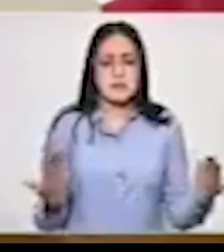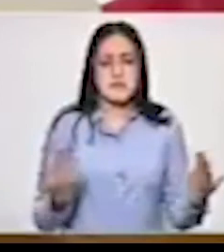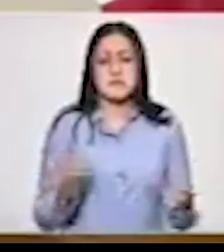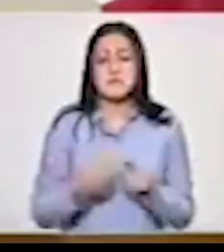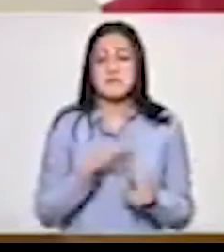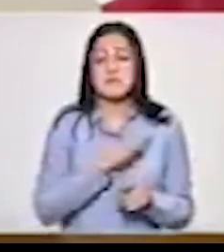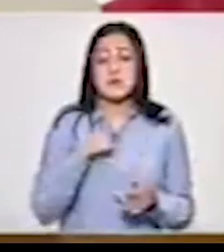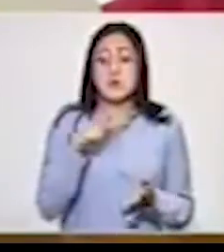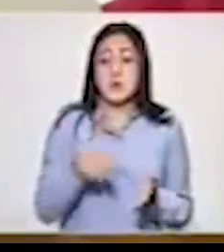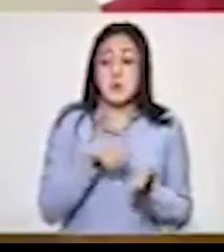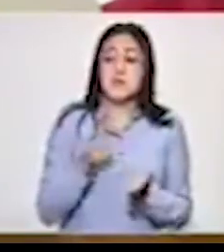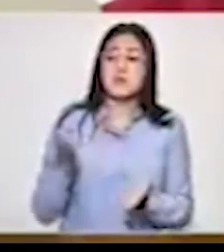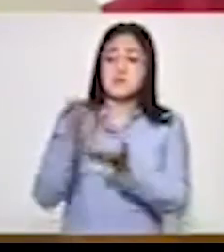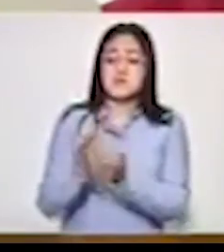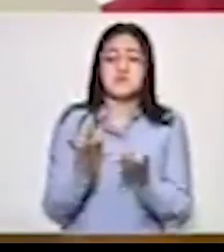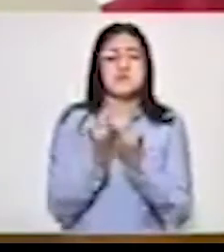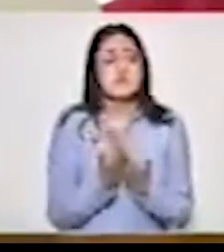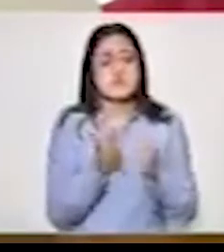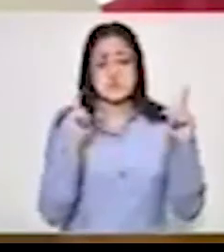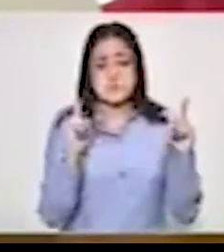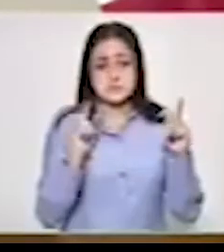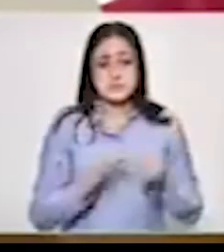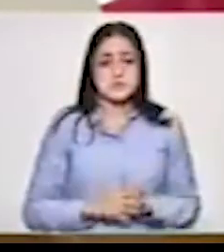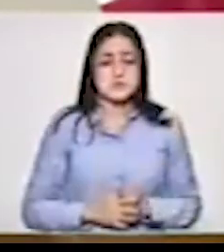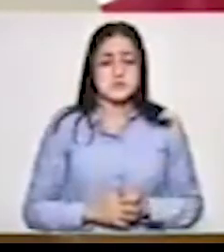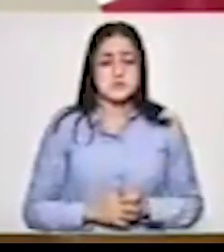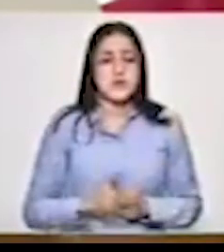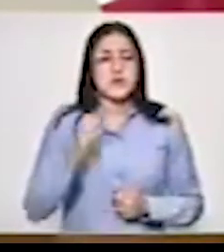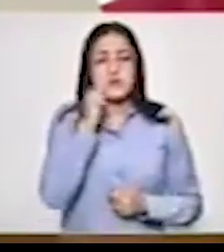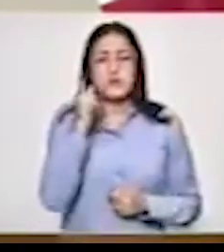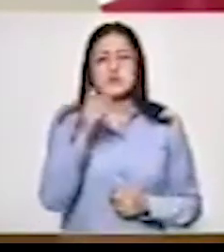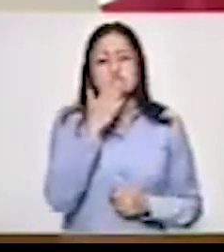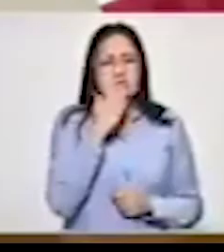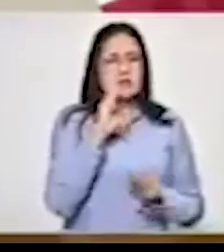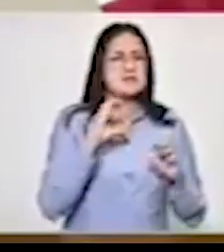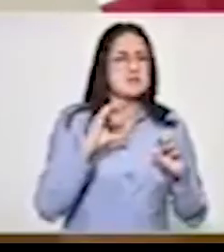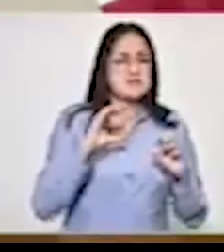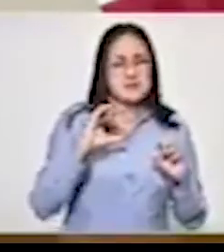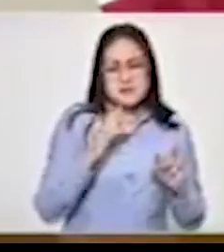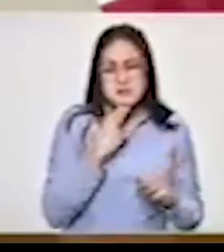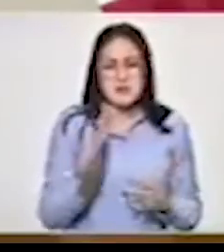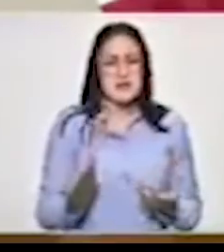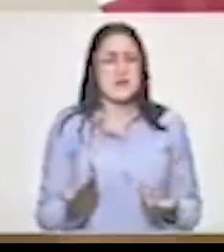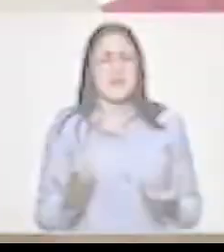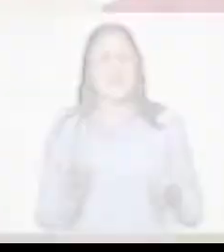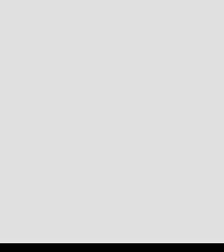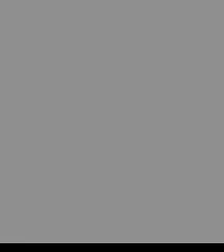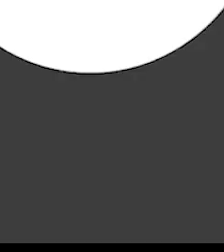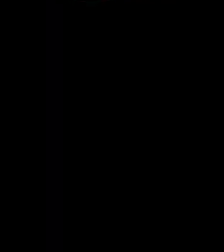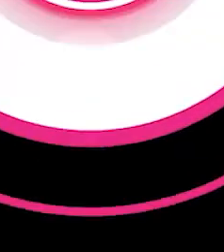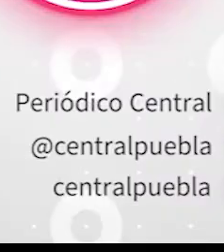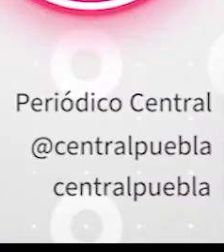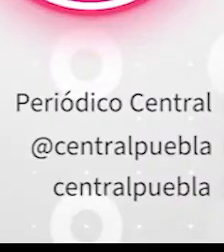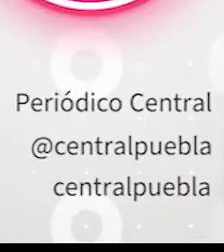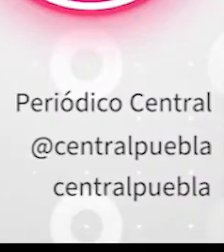todos esos lugares de manera libre, aunque sea de Sonora, de Chiapas, de Tamaulipas.